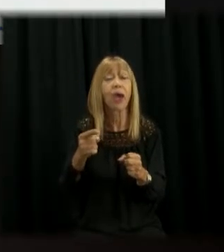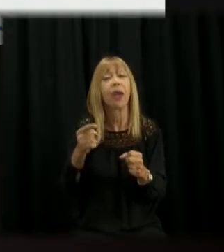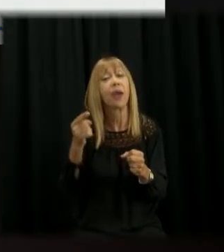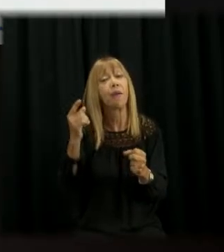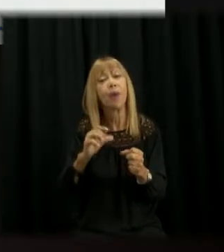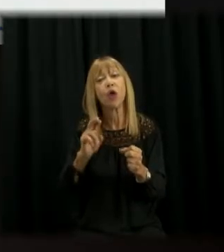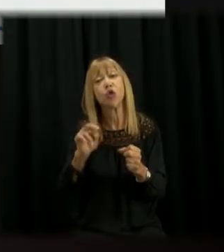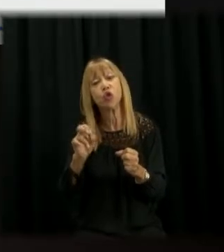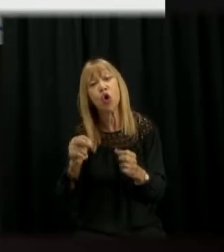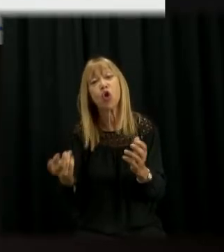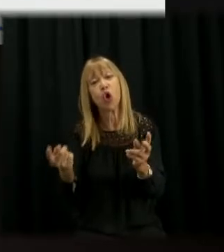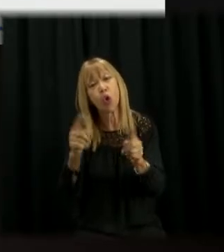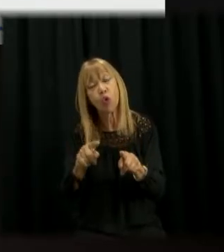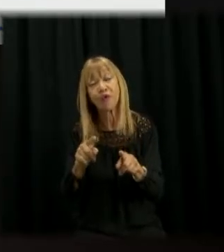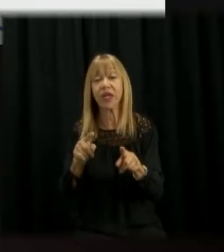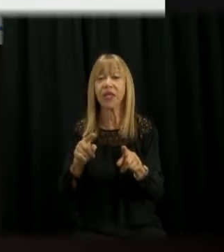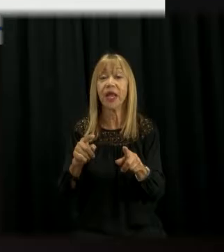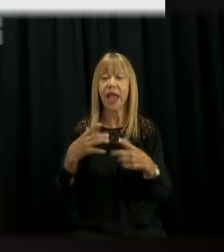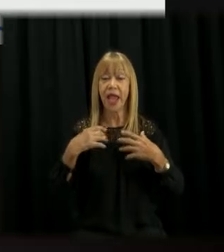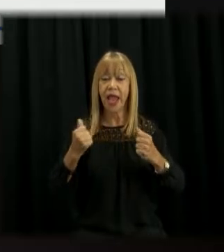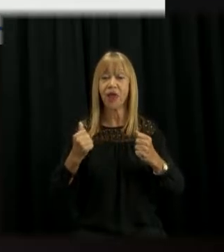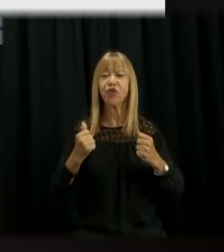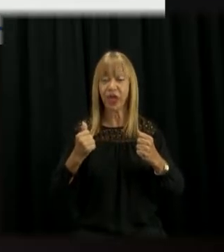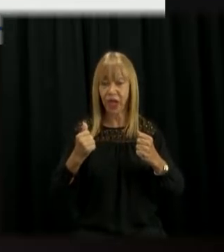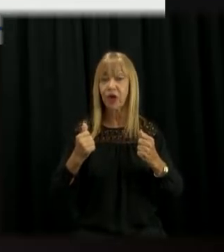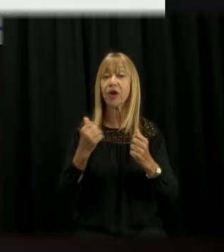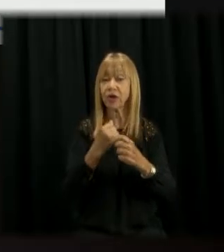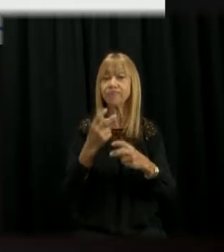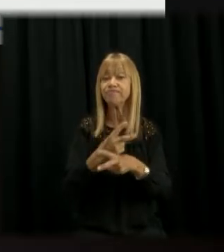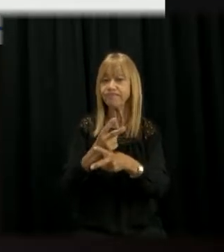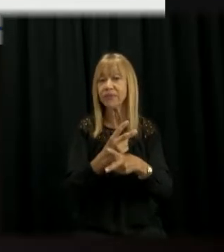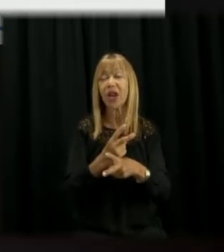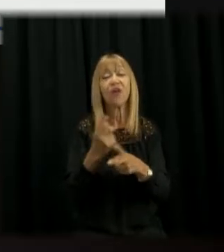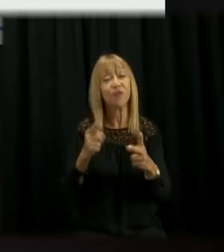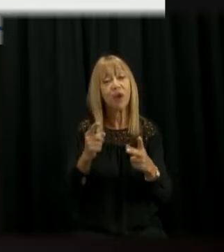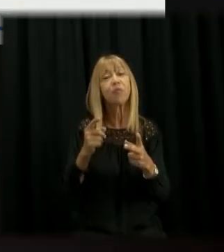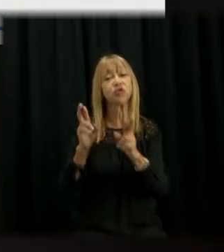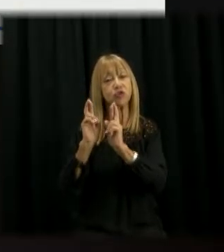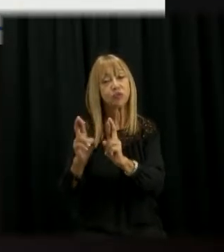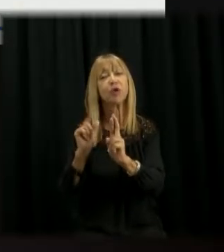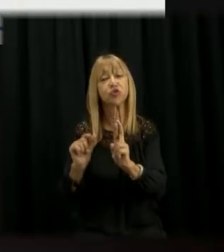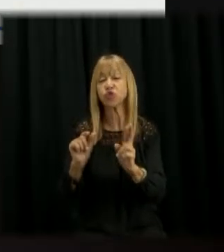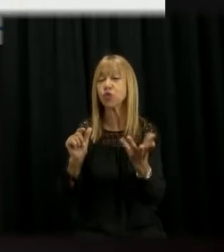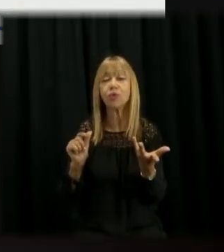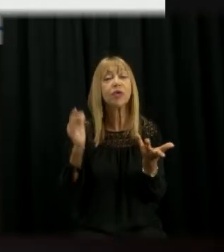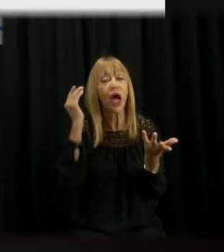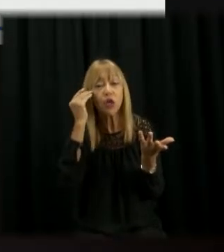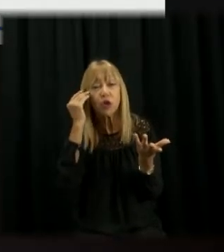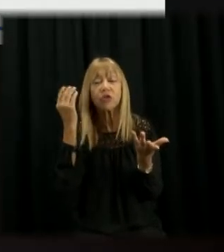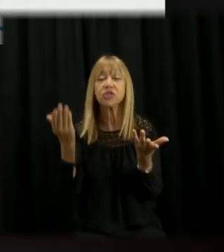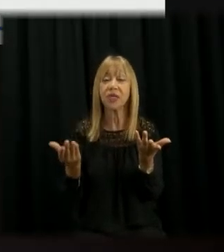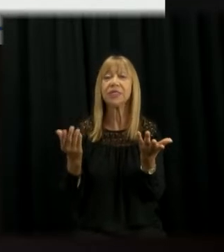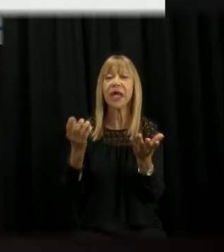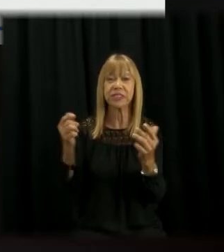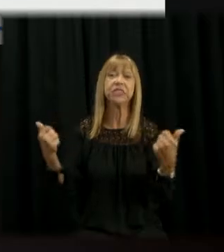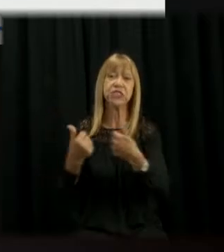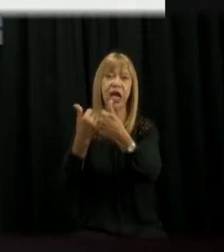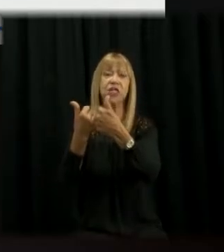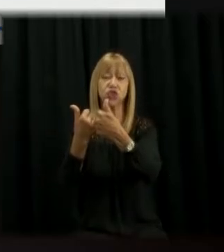parte por gastos no recurrentes de salud que se han hecho en respuesta y